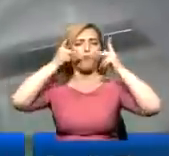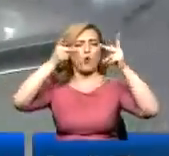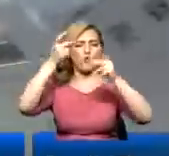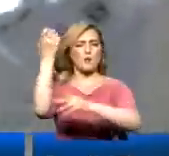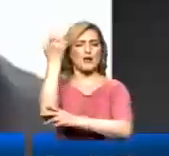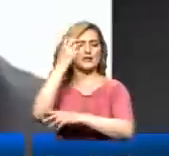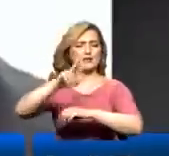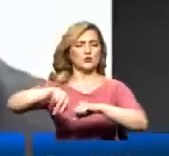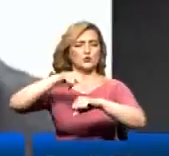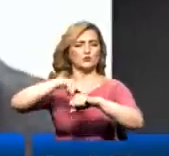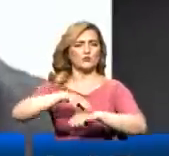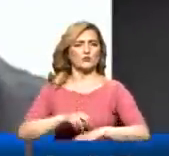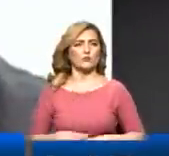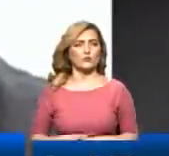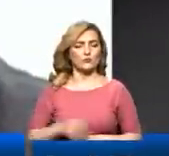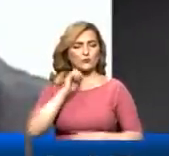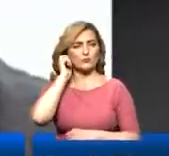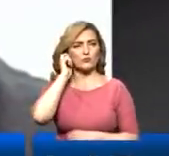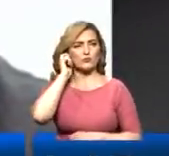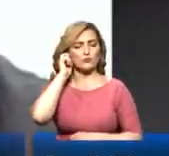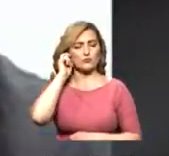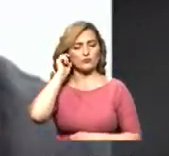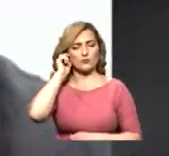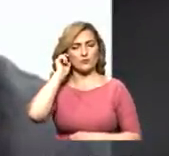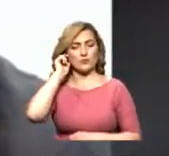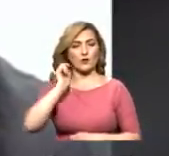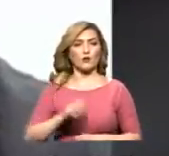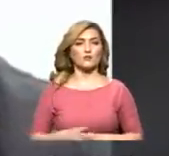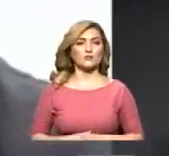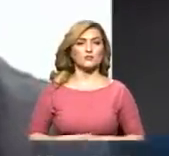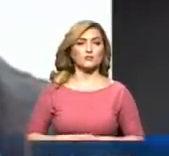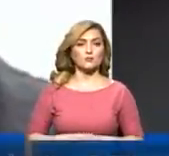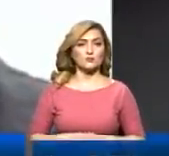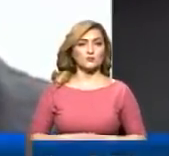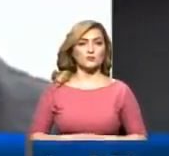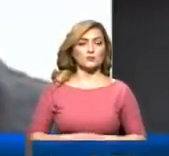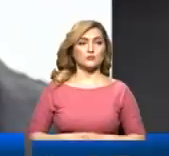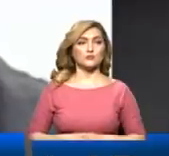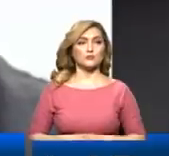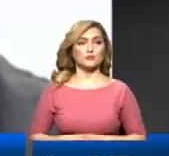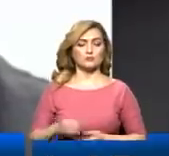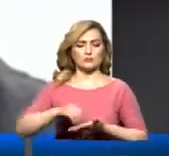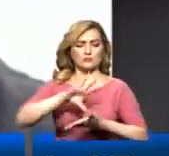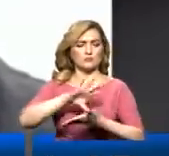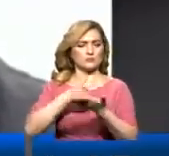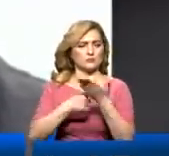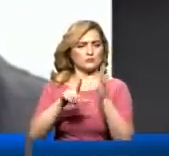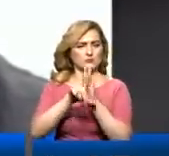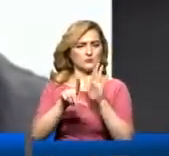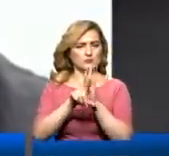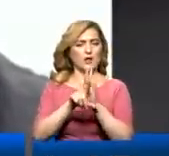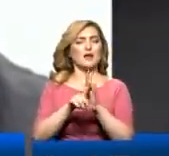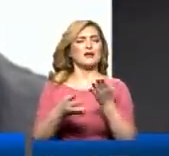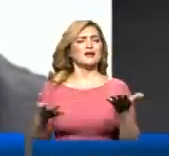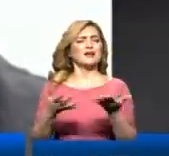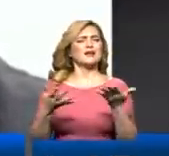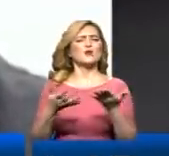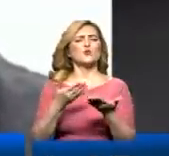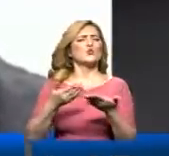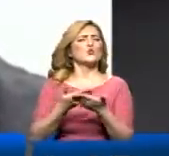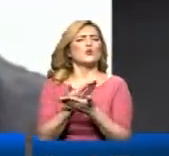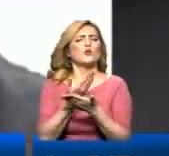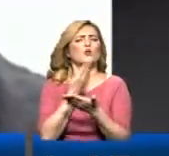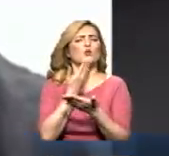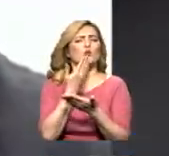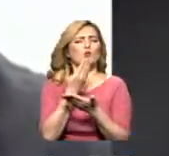la emergencia. No se tiene que legislar en función de coyuntura, sino que el análisis de una nueva legislación tiene